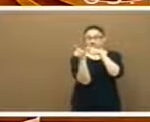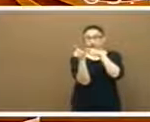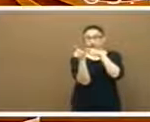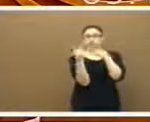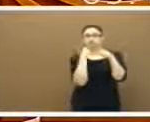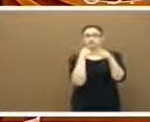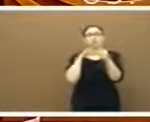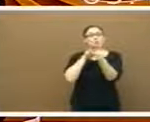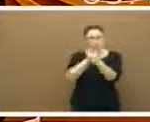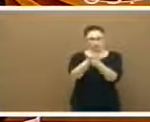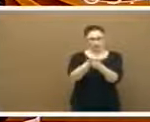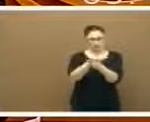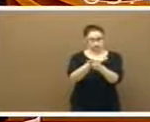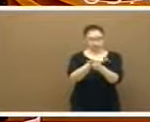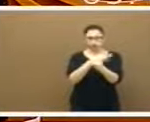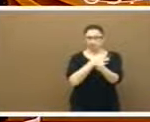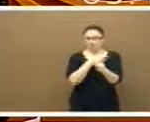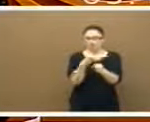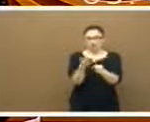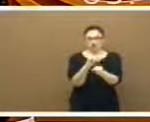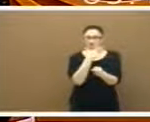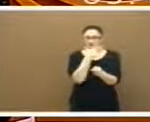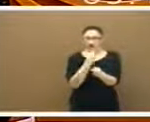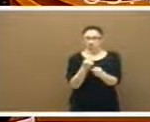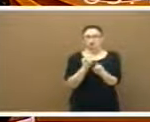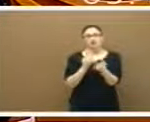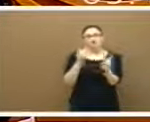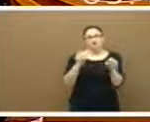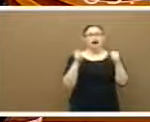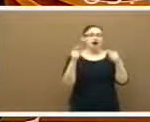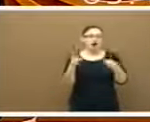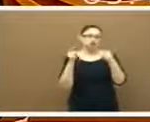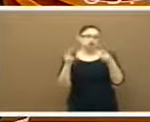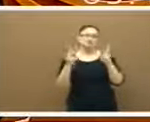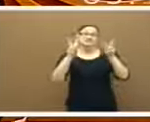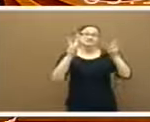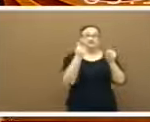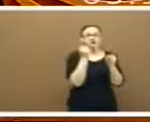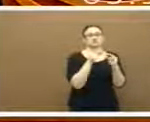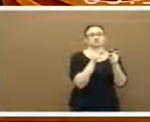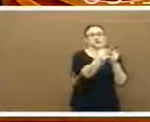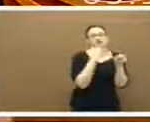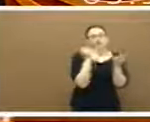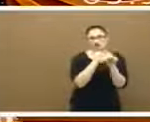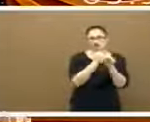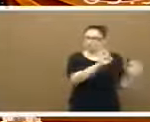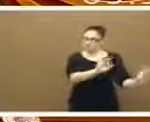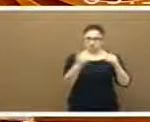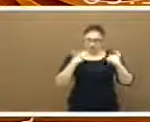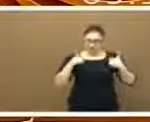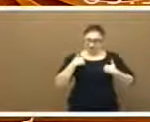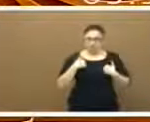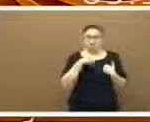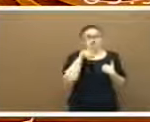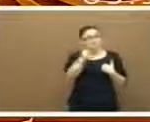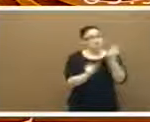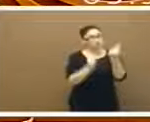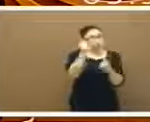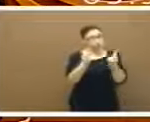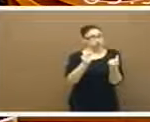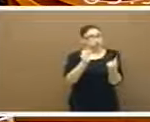presupuestaria cobertura económica para afrontar todos aquellos gastos de mejora en el ámbito del teletrabajo. Por tanto, son unos presupuestos que están preocupados